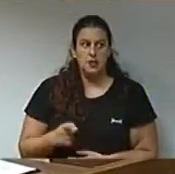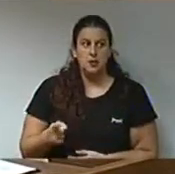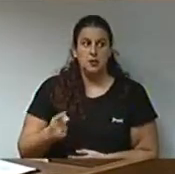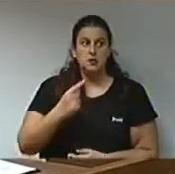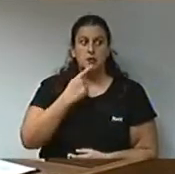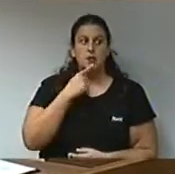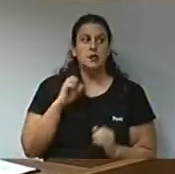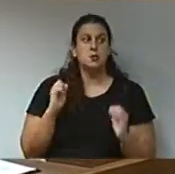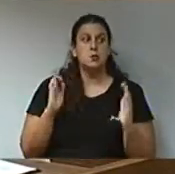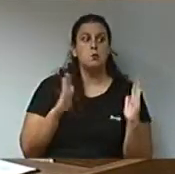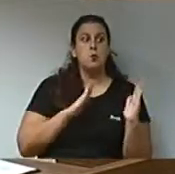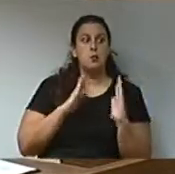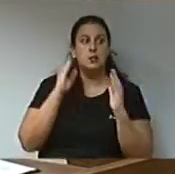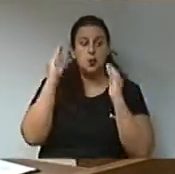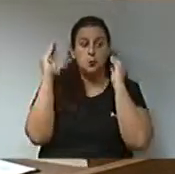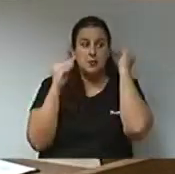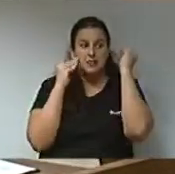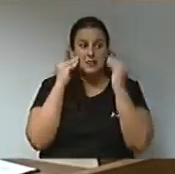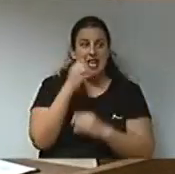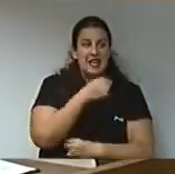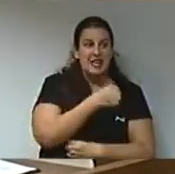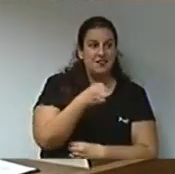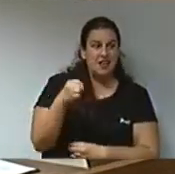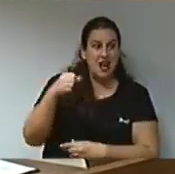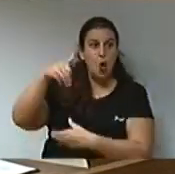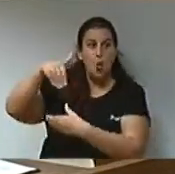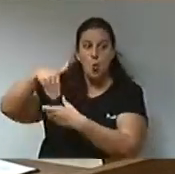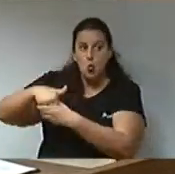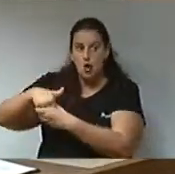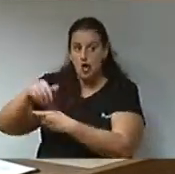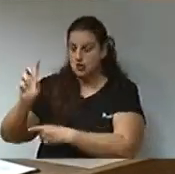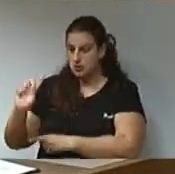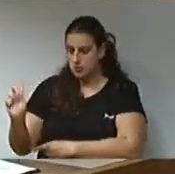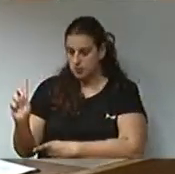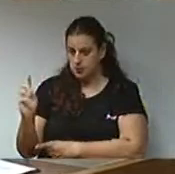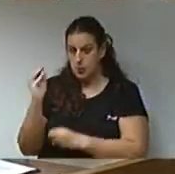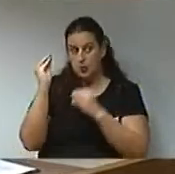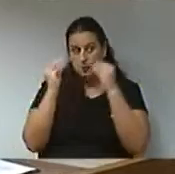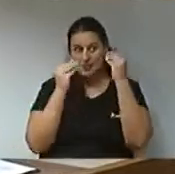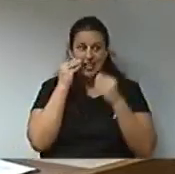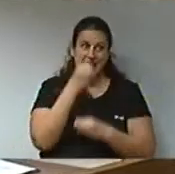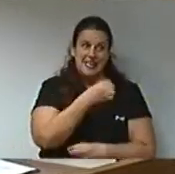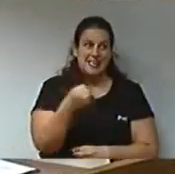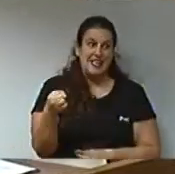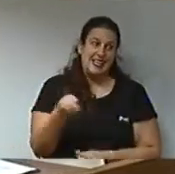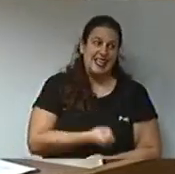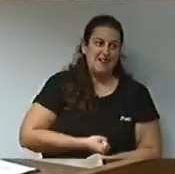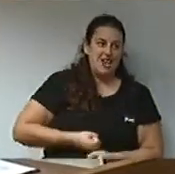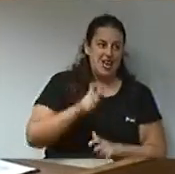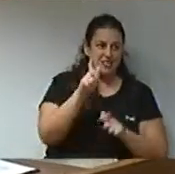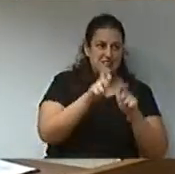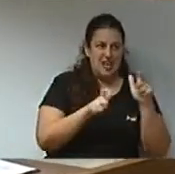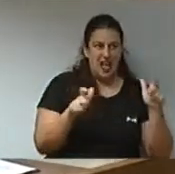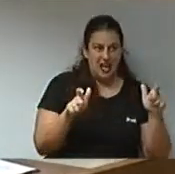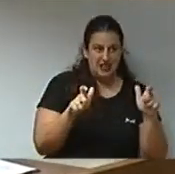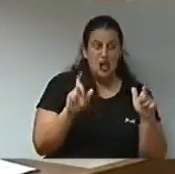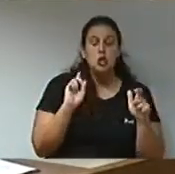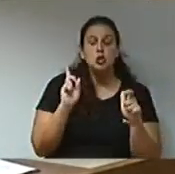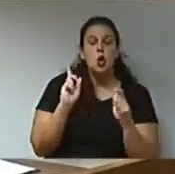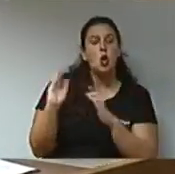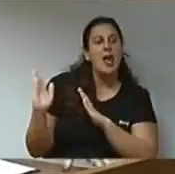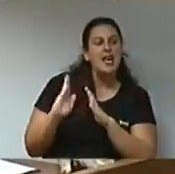no es momento de pensar en las neveras sino en las urnas. Mire, lo que no vale es pensar en las neveras solo en tiempo de urnas. ¿Qué es lo que han hecho